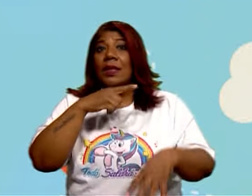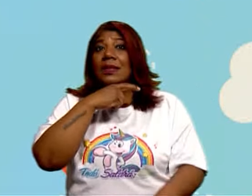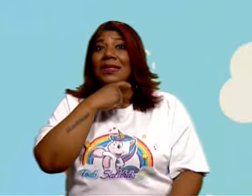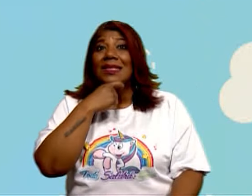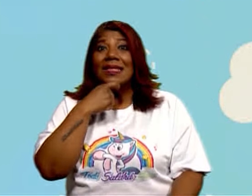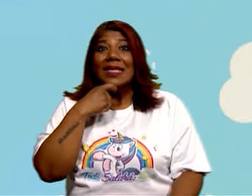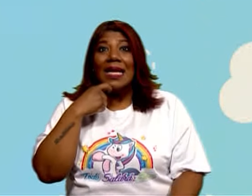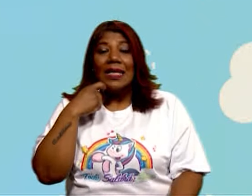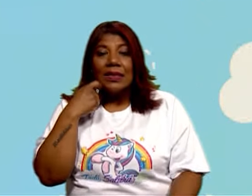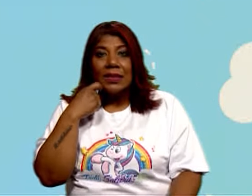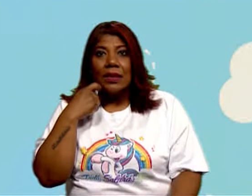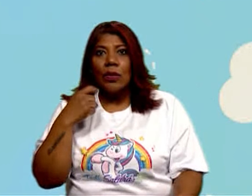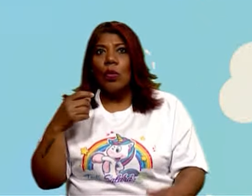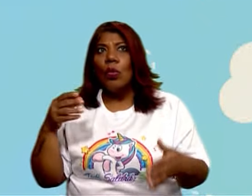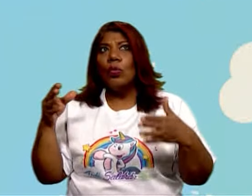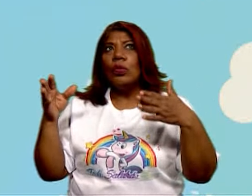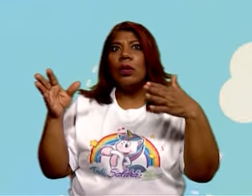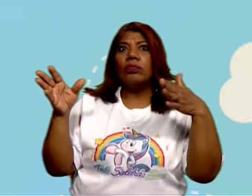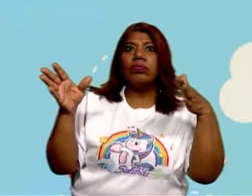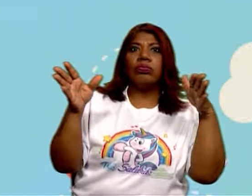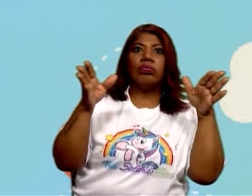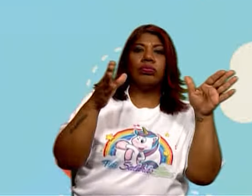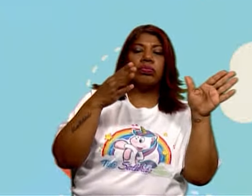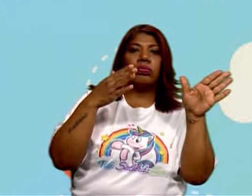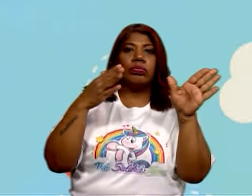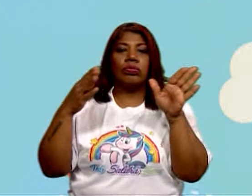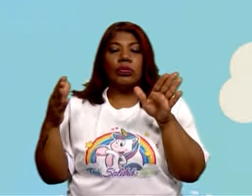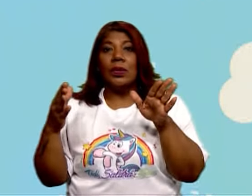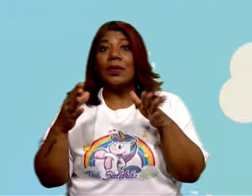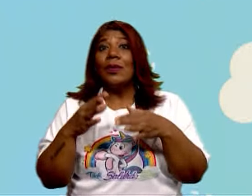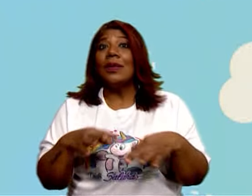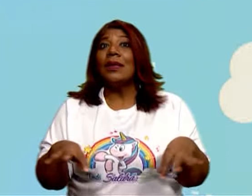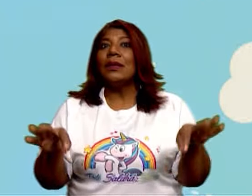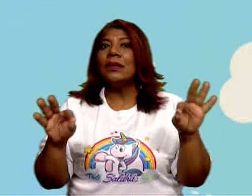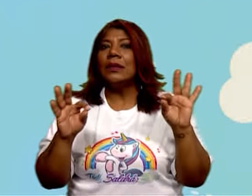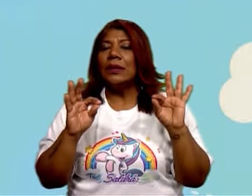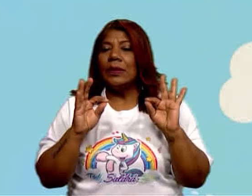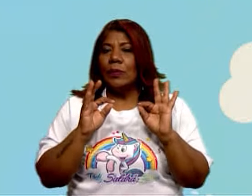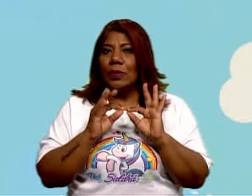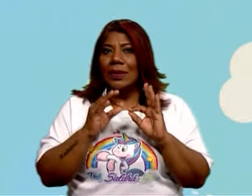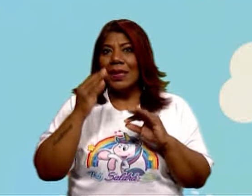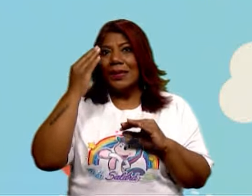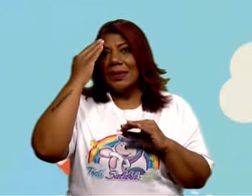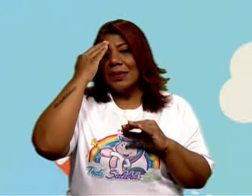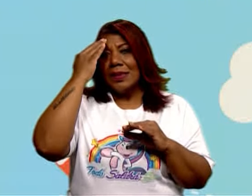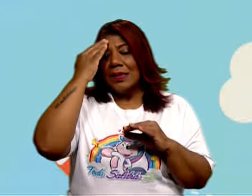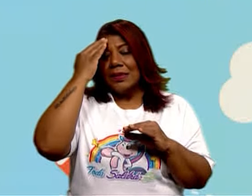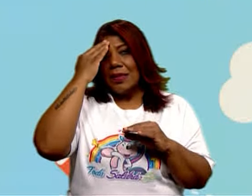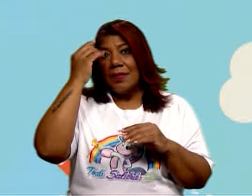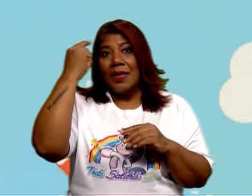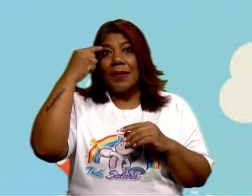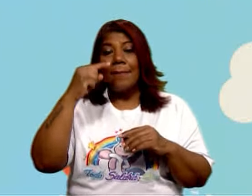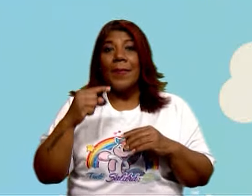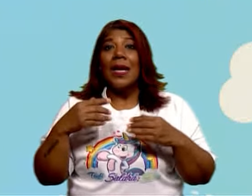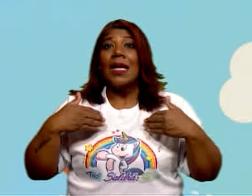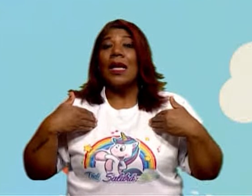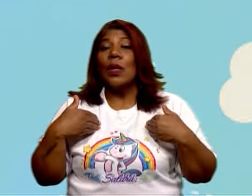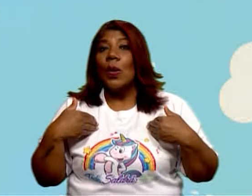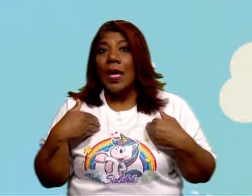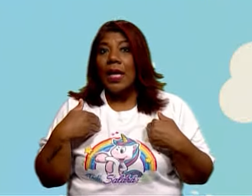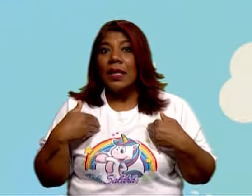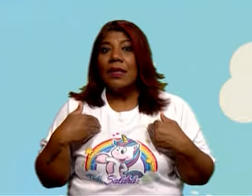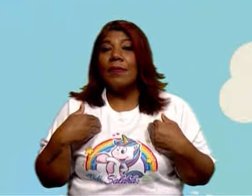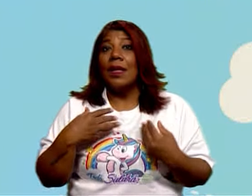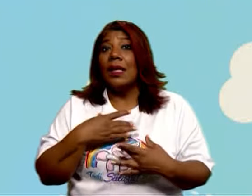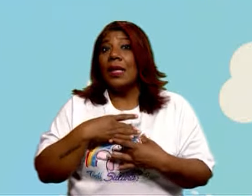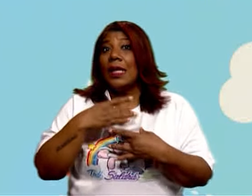distrito. Y este influye en las actividades que realizan los seres humanos, tales como la agricultura, la ganadería, la